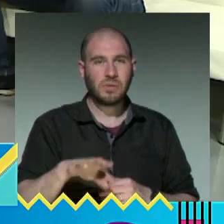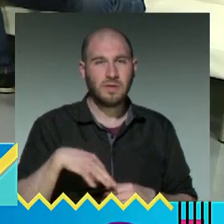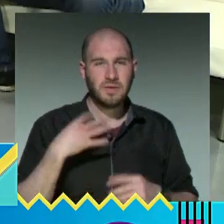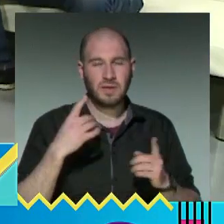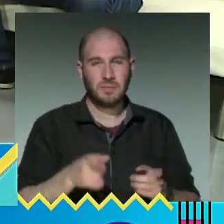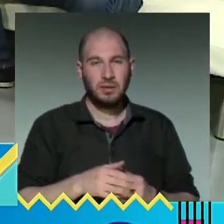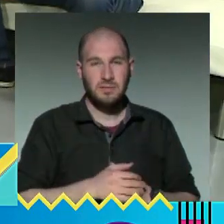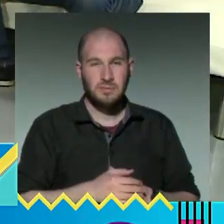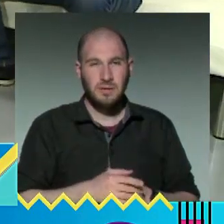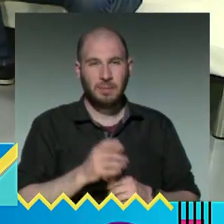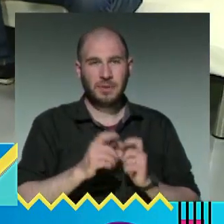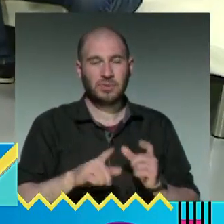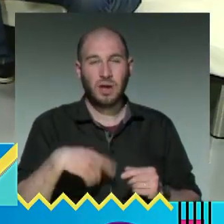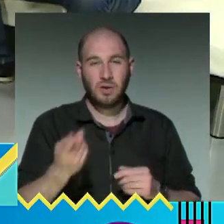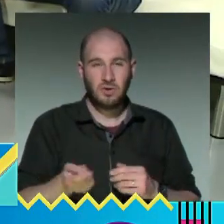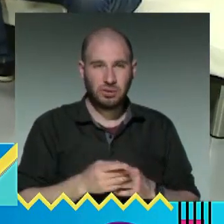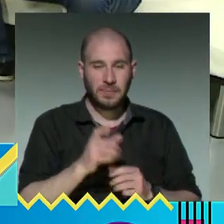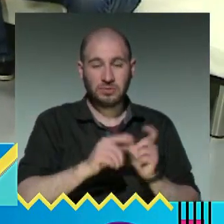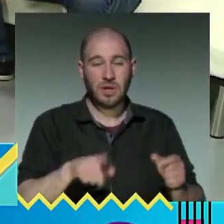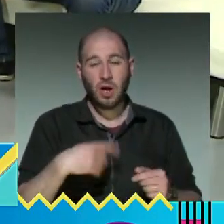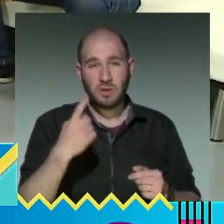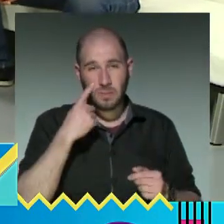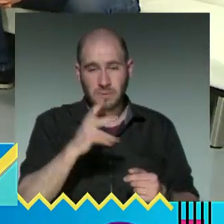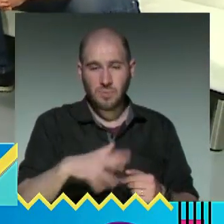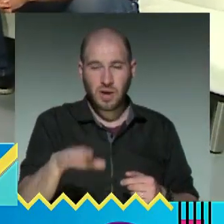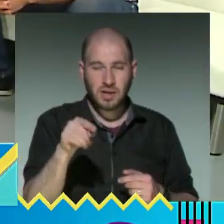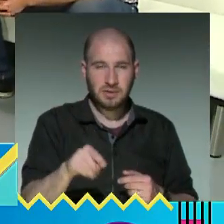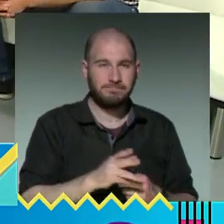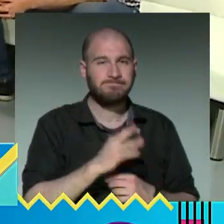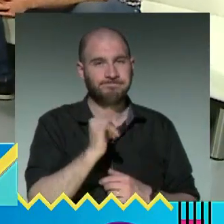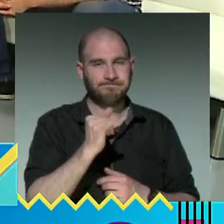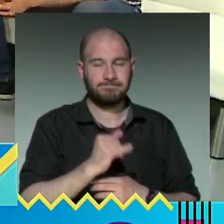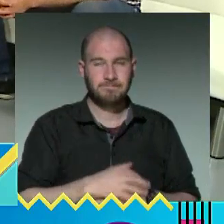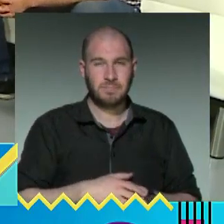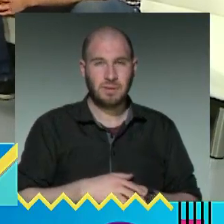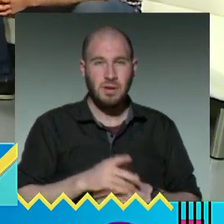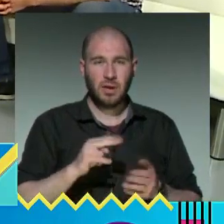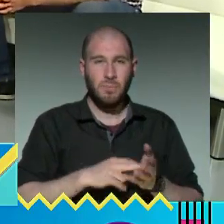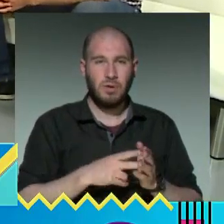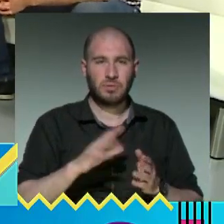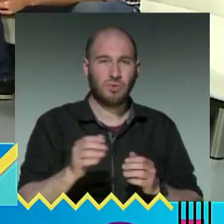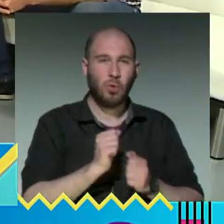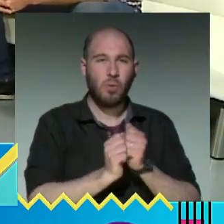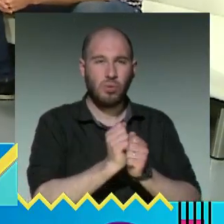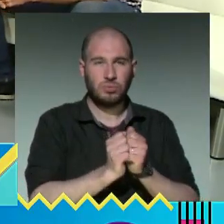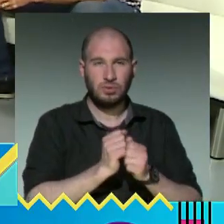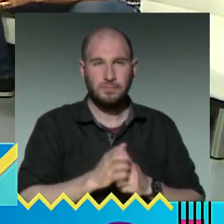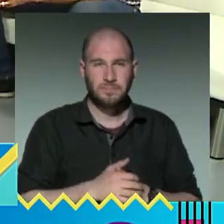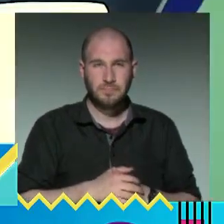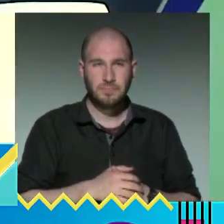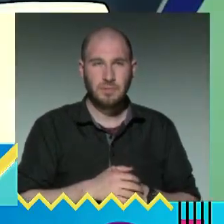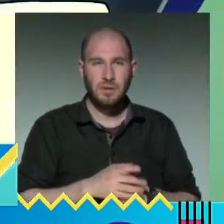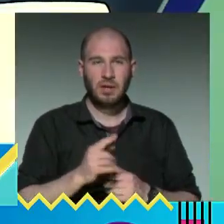también de los otros actores, de las otras personas que viven allí mismo, ¿no? Sí, claro, afectan todos los sistemas productivos. Por